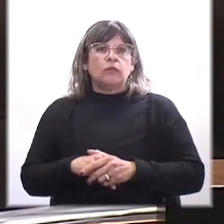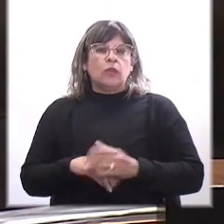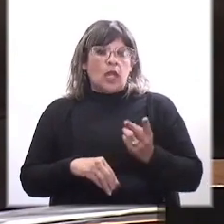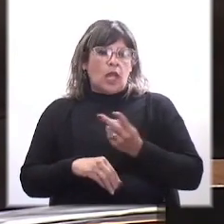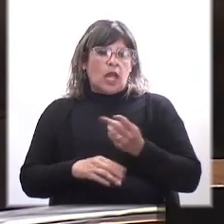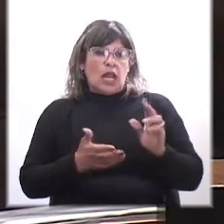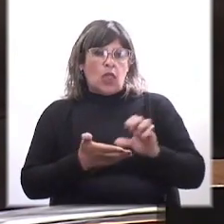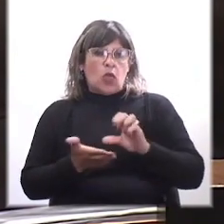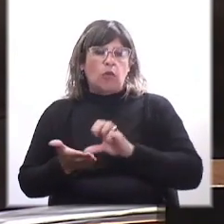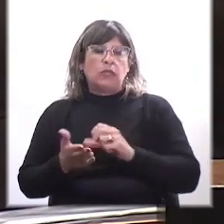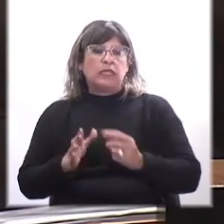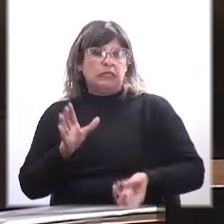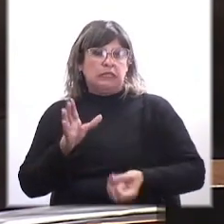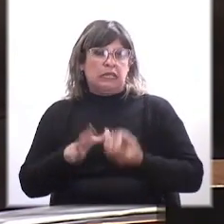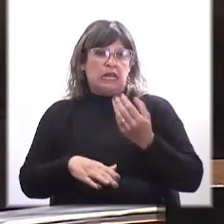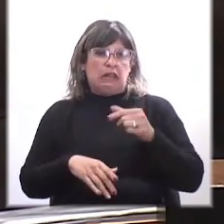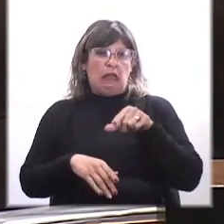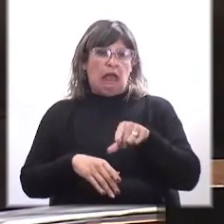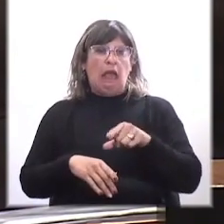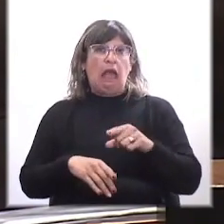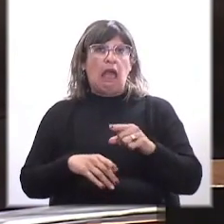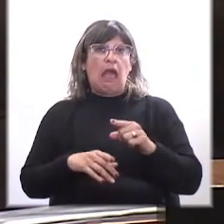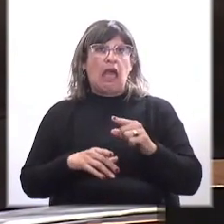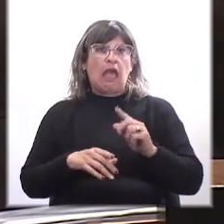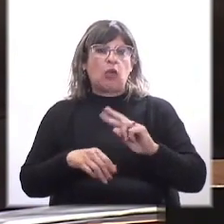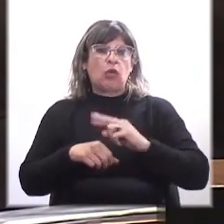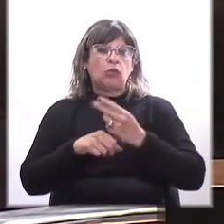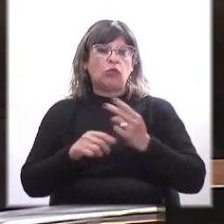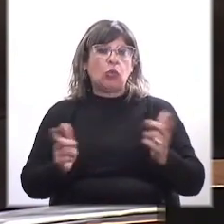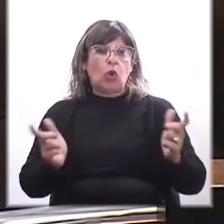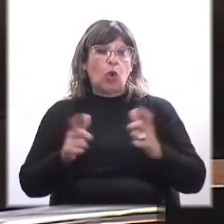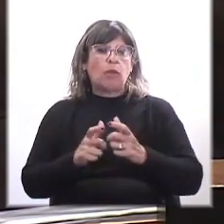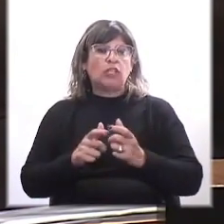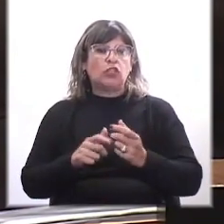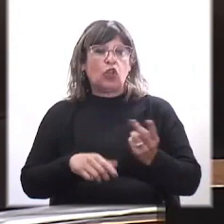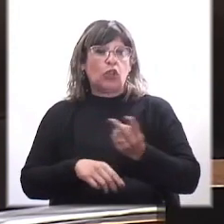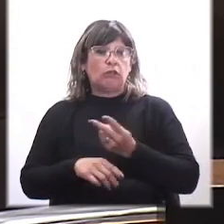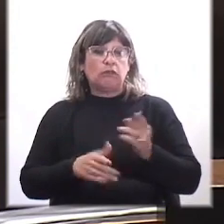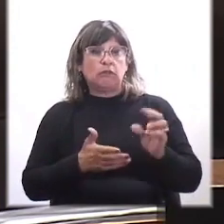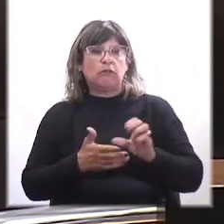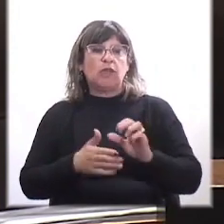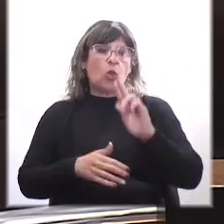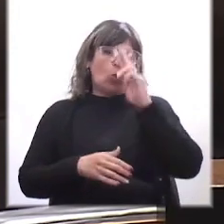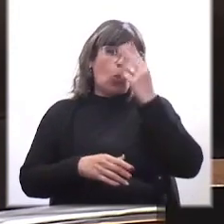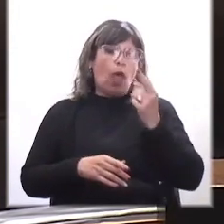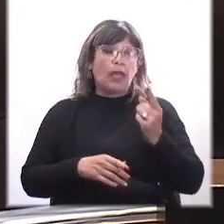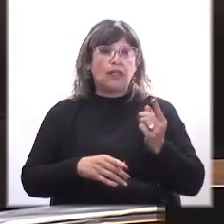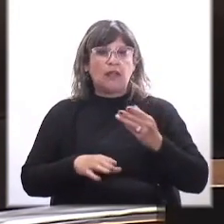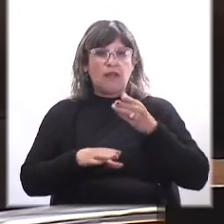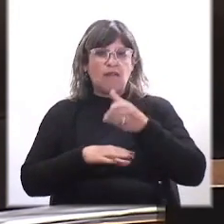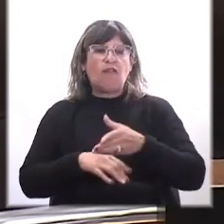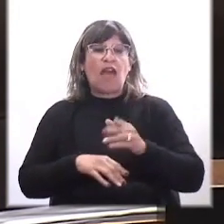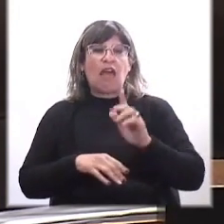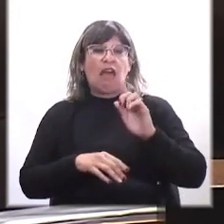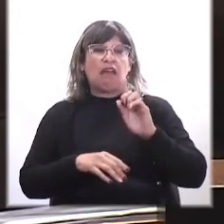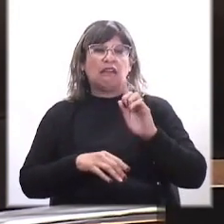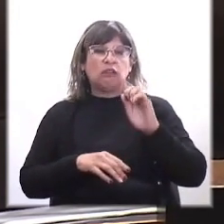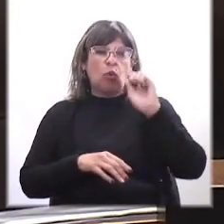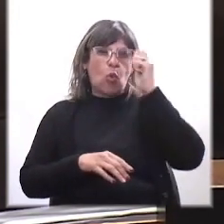Ambas partes crean una subcomisión mixta que por Uruguay la integran UTE y